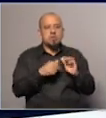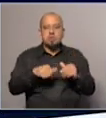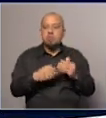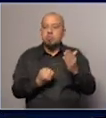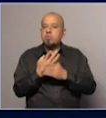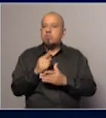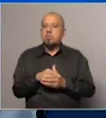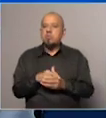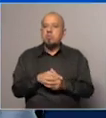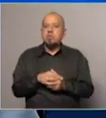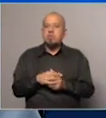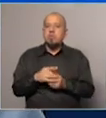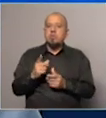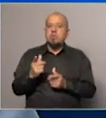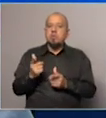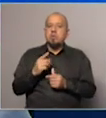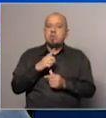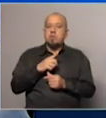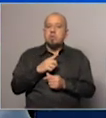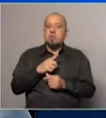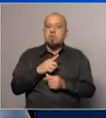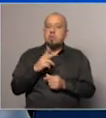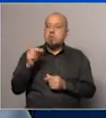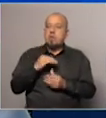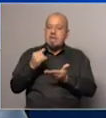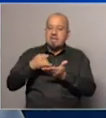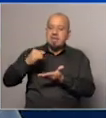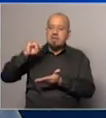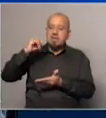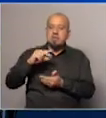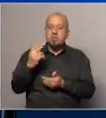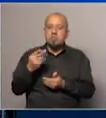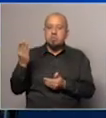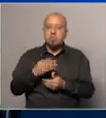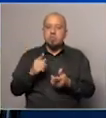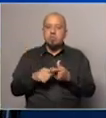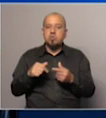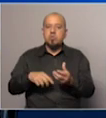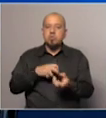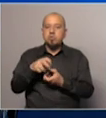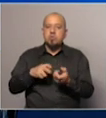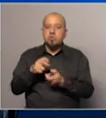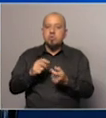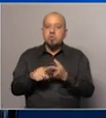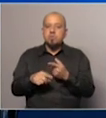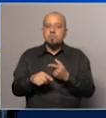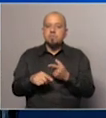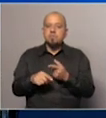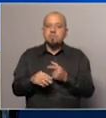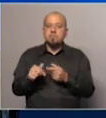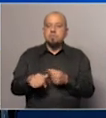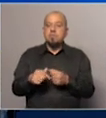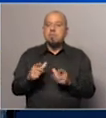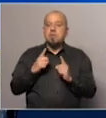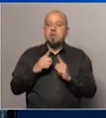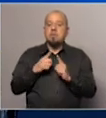nuevo deben contestación al respecto con respecto a la baja del interés al 2% nosotros estamos en un conflicto ya con la administración anterior y